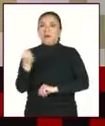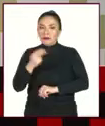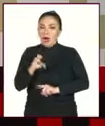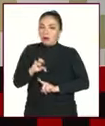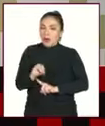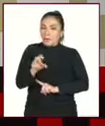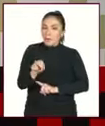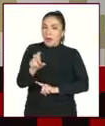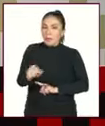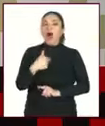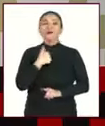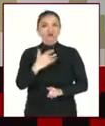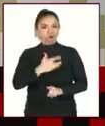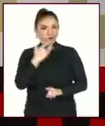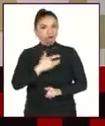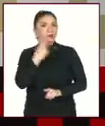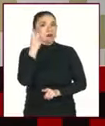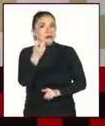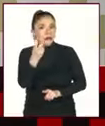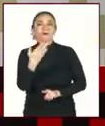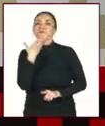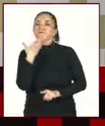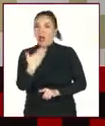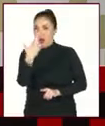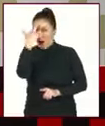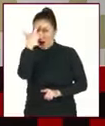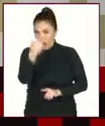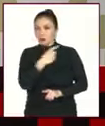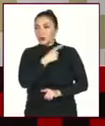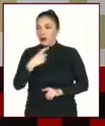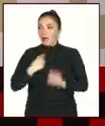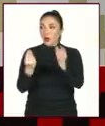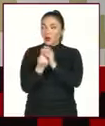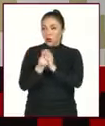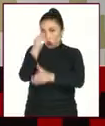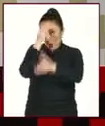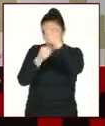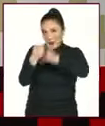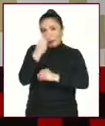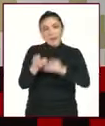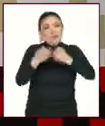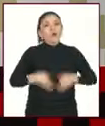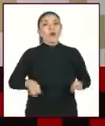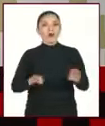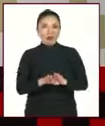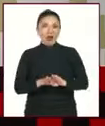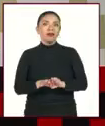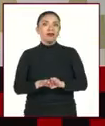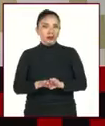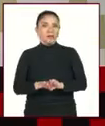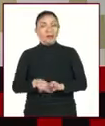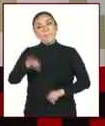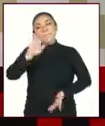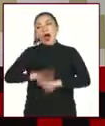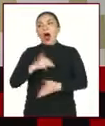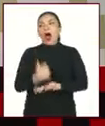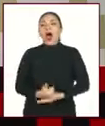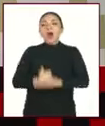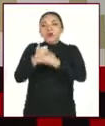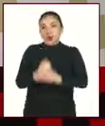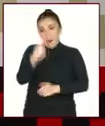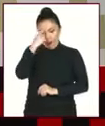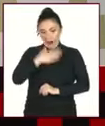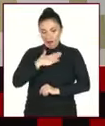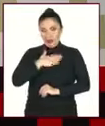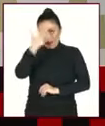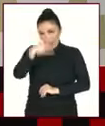constante. Considero exactamente lo mismo. Tener este tipo de capacitaciones son esenciales, ¿no? Nos ayudan a nosotros